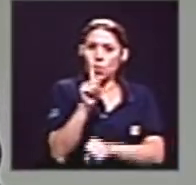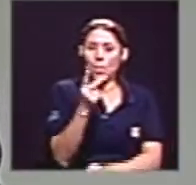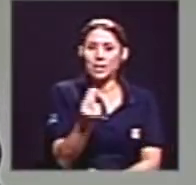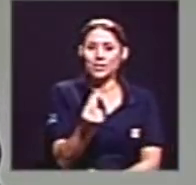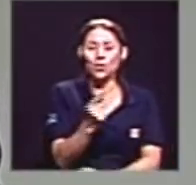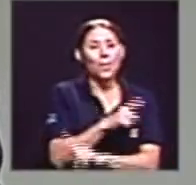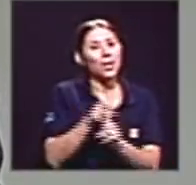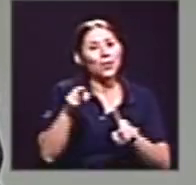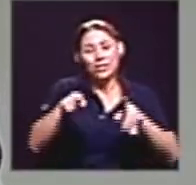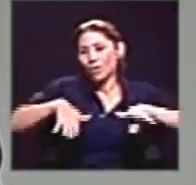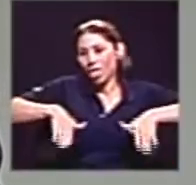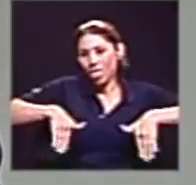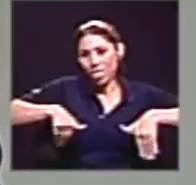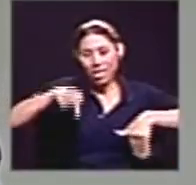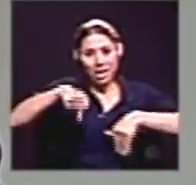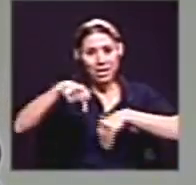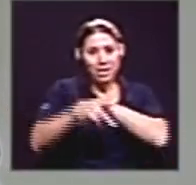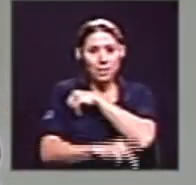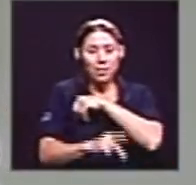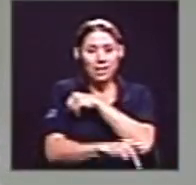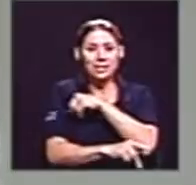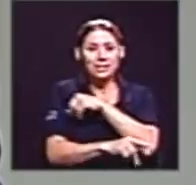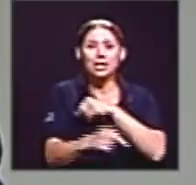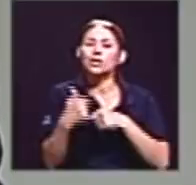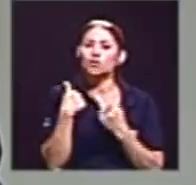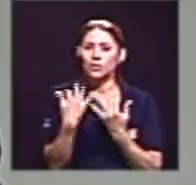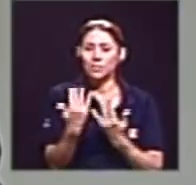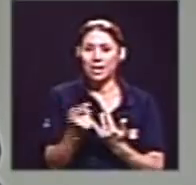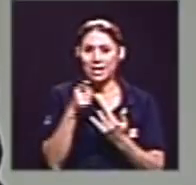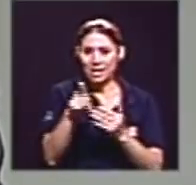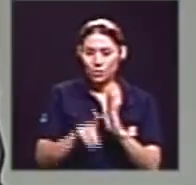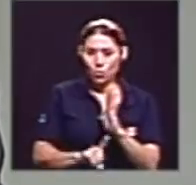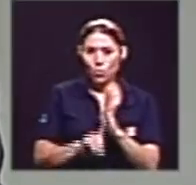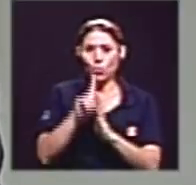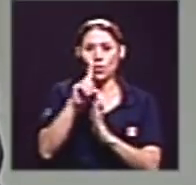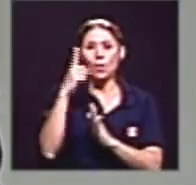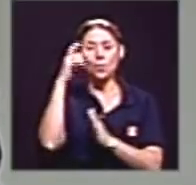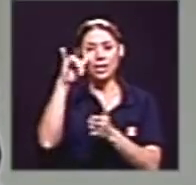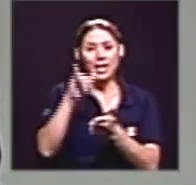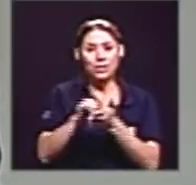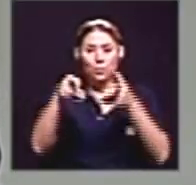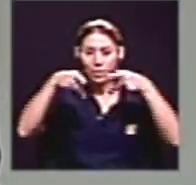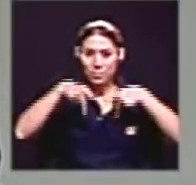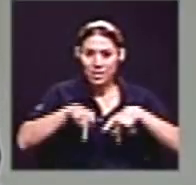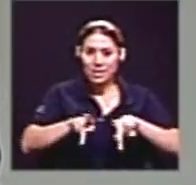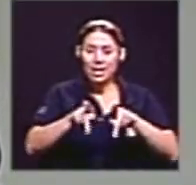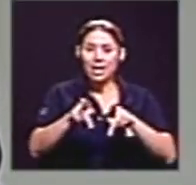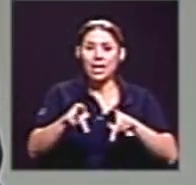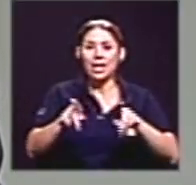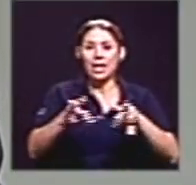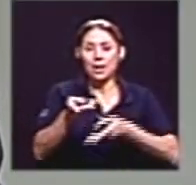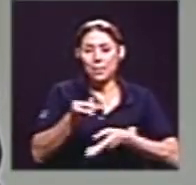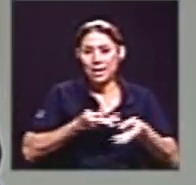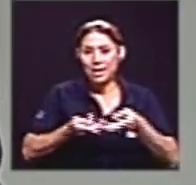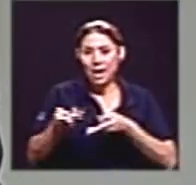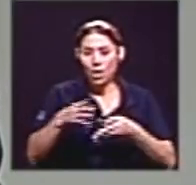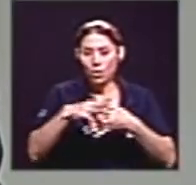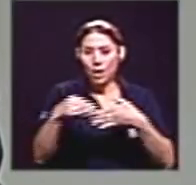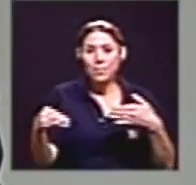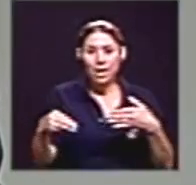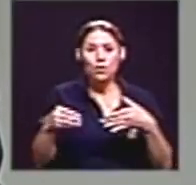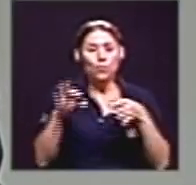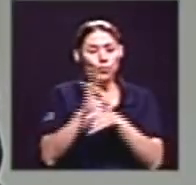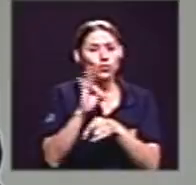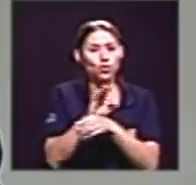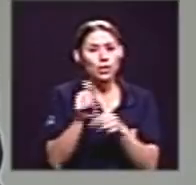país y yo esperaría que se vaya desarrollando porque eso es lo que permite que el mercado cambiario funcione de una forma más efectiva. Pero la